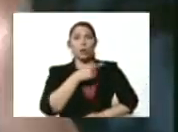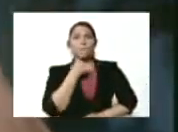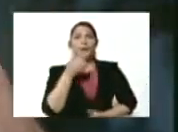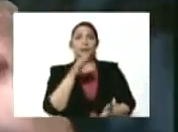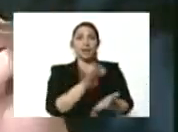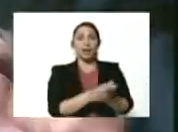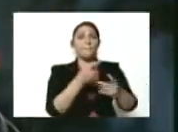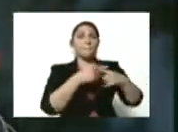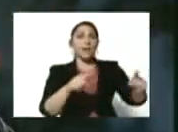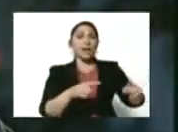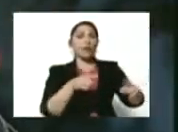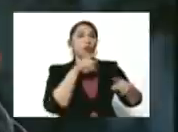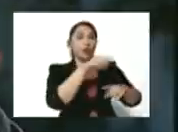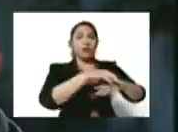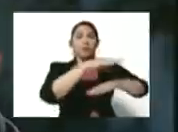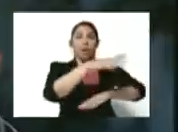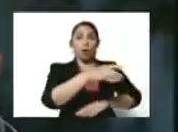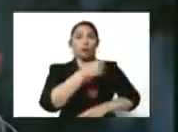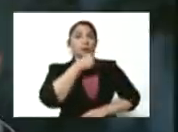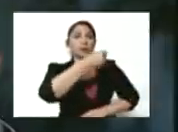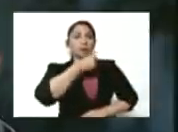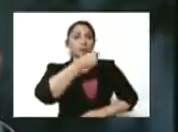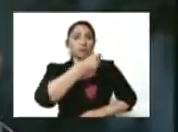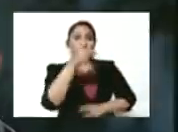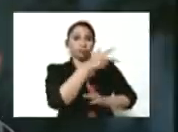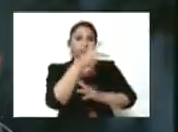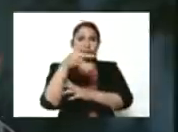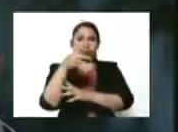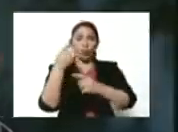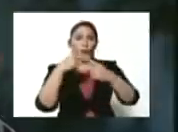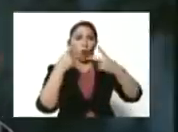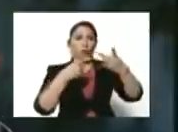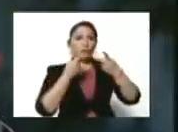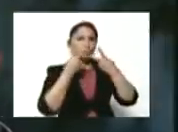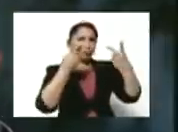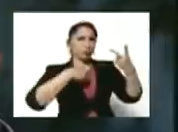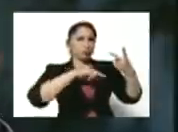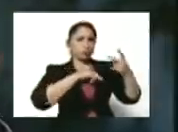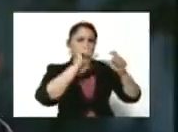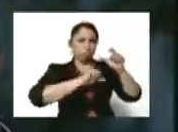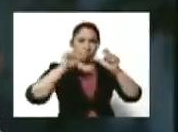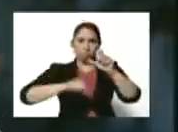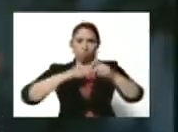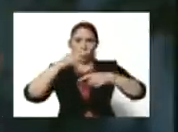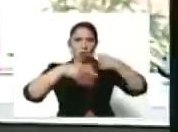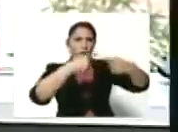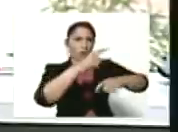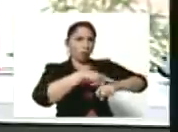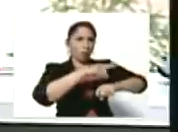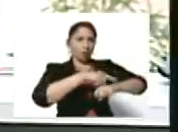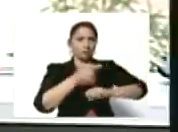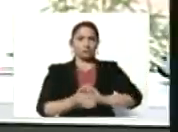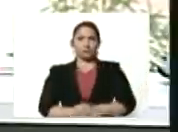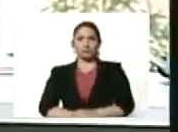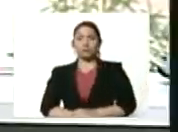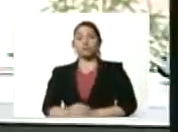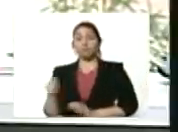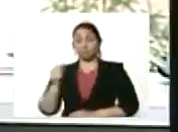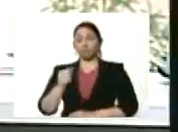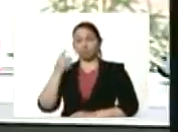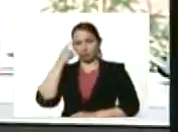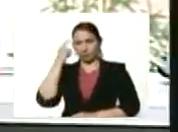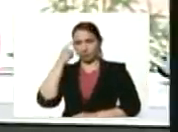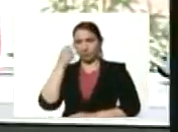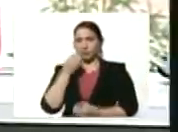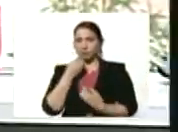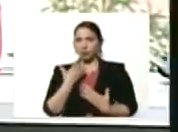grabado. Además de ese testimonio, hay otros testimonios que vamos a presentar en las próximas horas. Correcto. Presidente. Sí, yo tengo conocimiento de